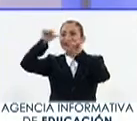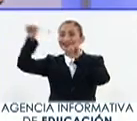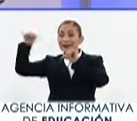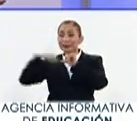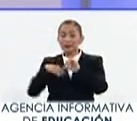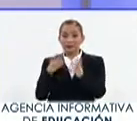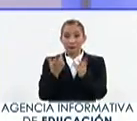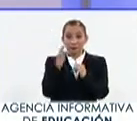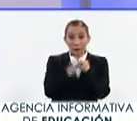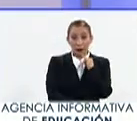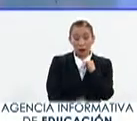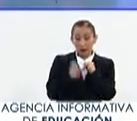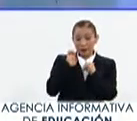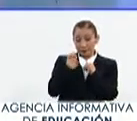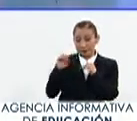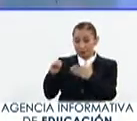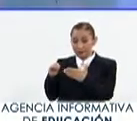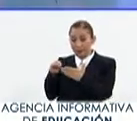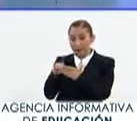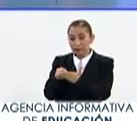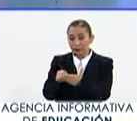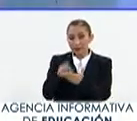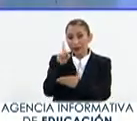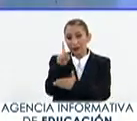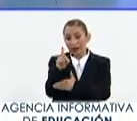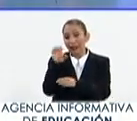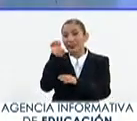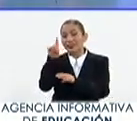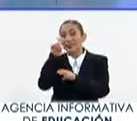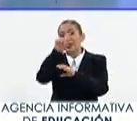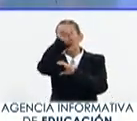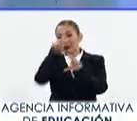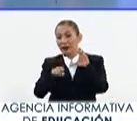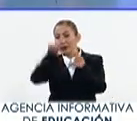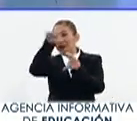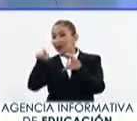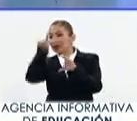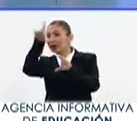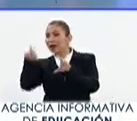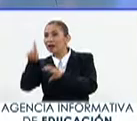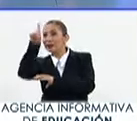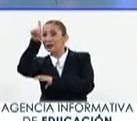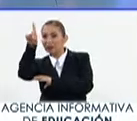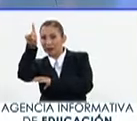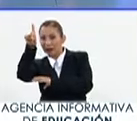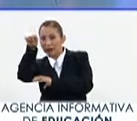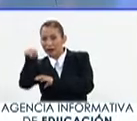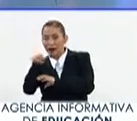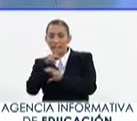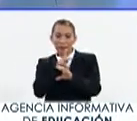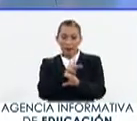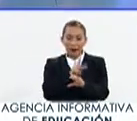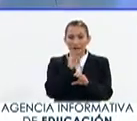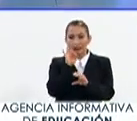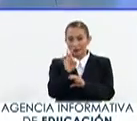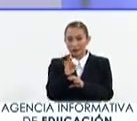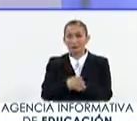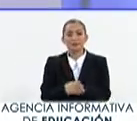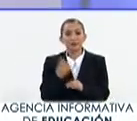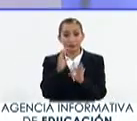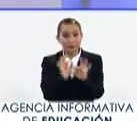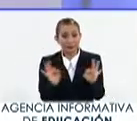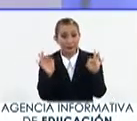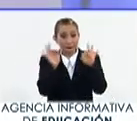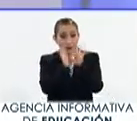quiere decir que el último electrón que ponemos ahí está en un orbital D. Y lo mismo para P y lo mismo para F. Esto es